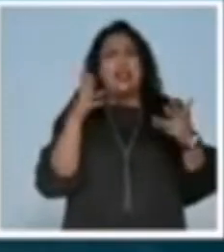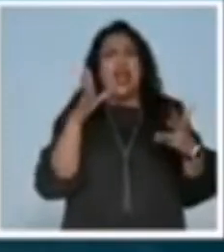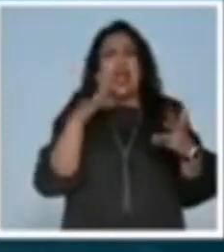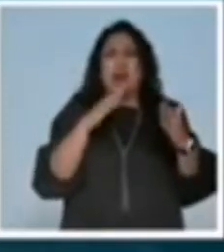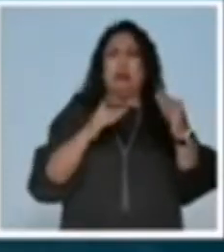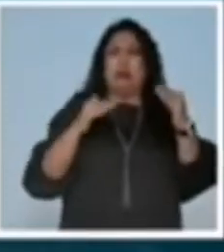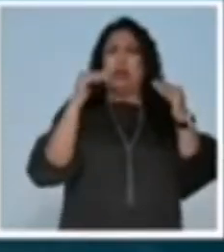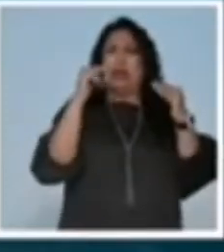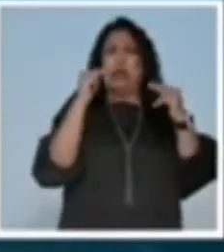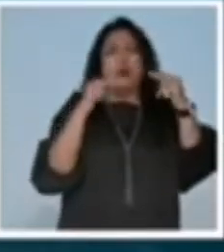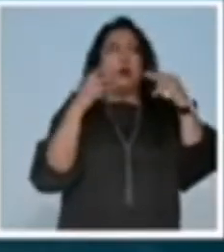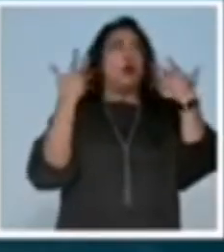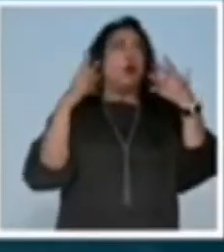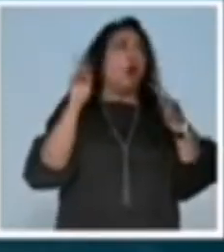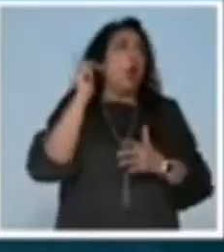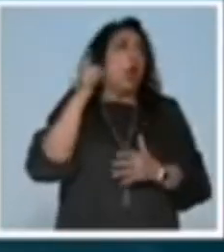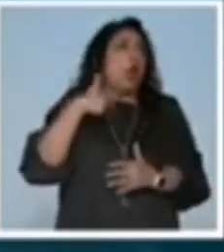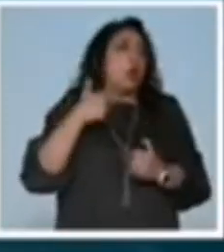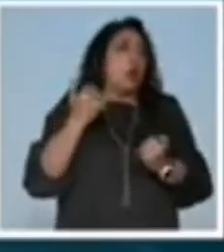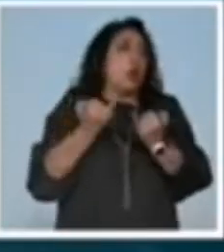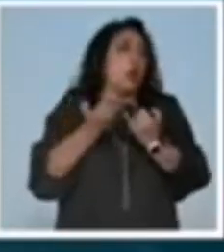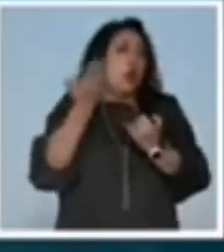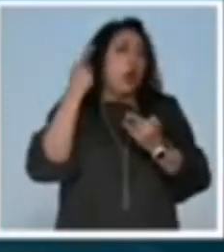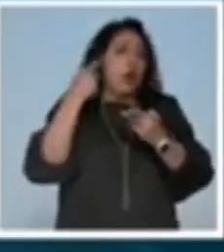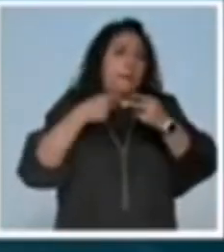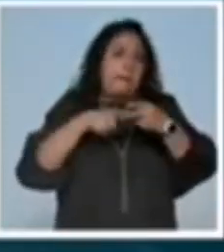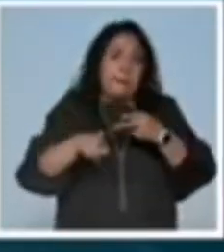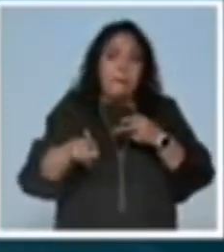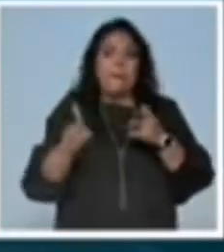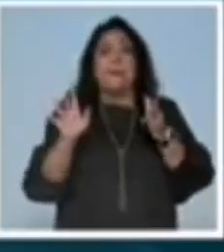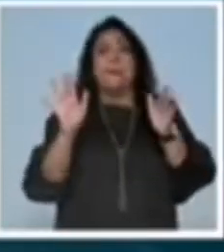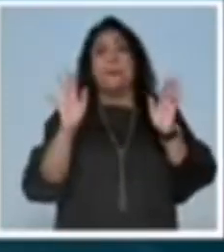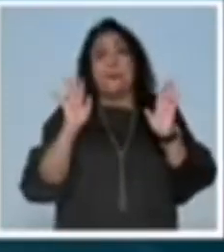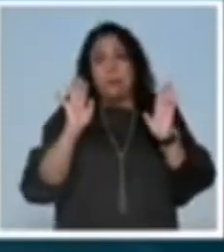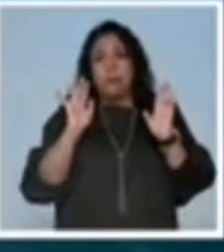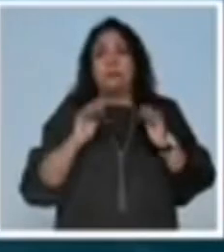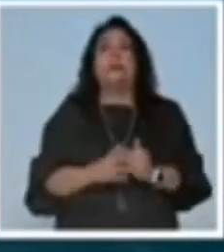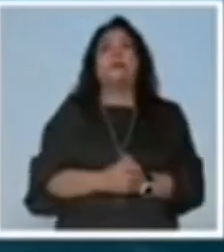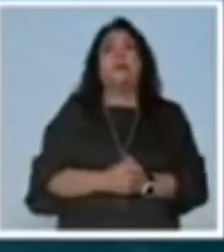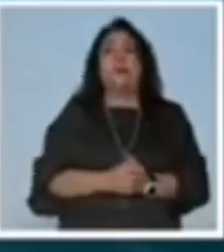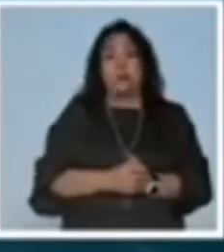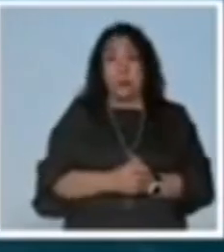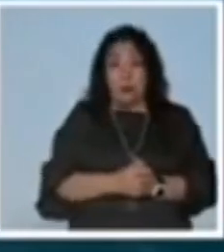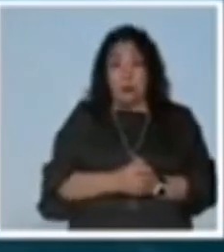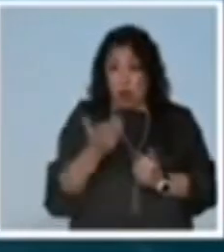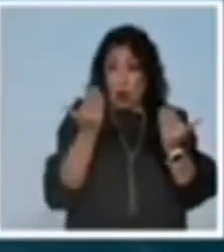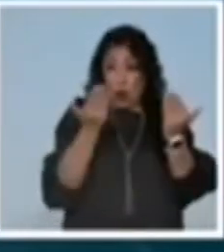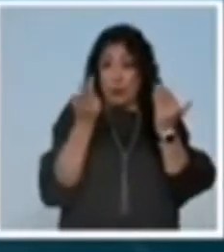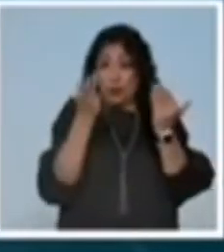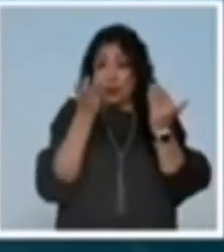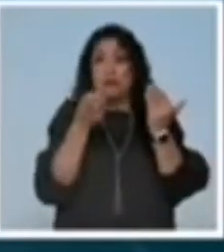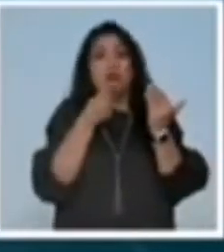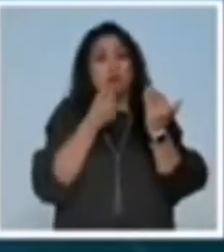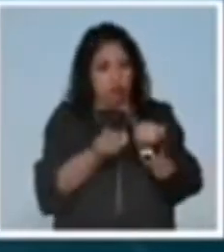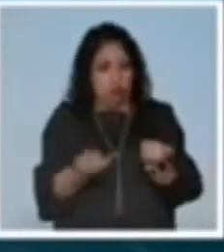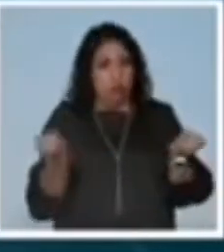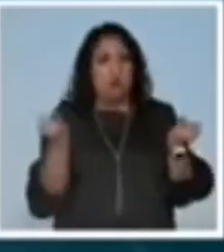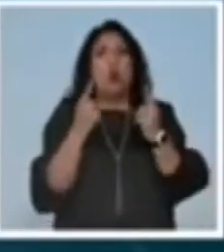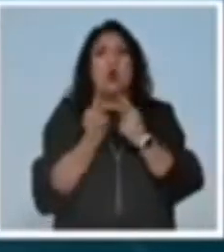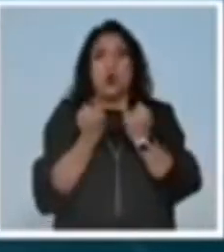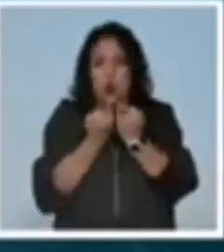un nivelazo que yo lo hubiera deseado cuando empecé. Entonces, digamos que haciendo esa comparativa, los niños también